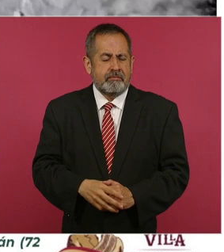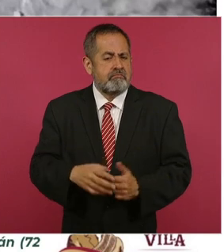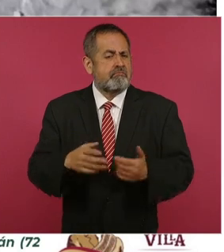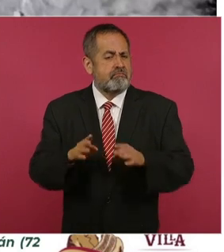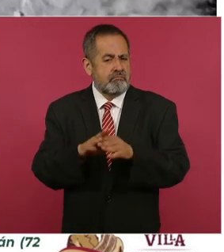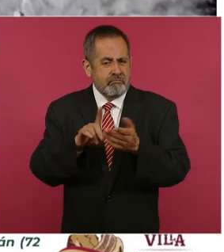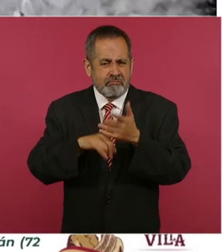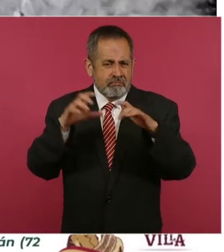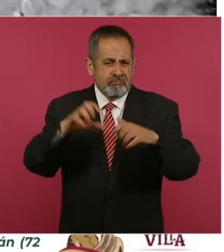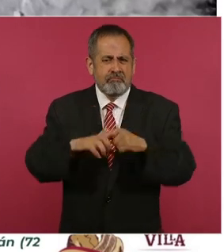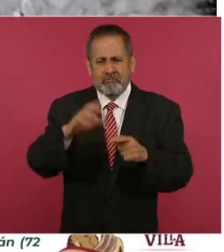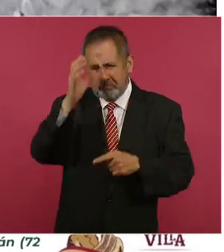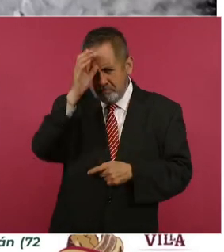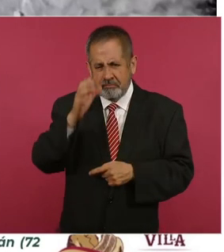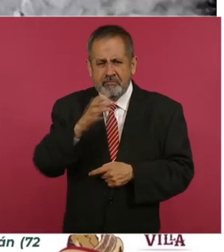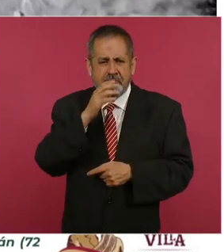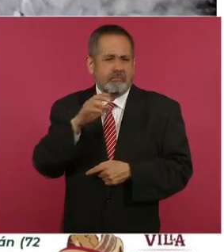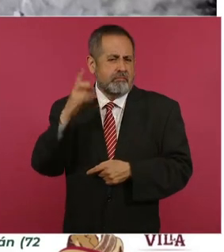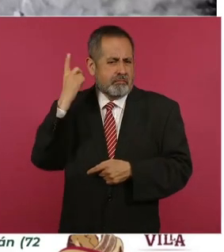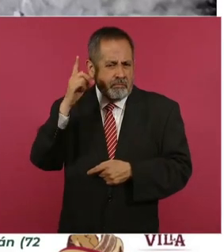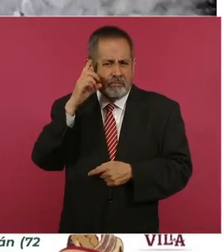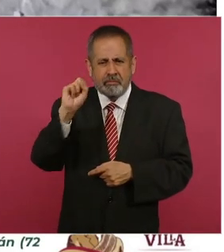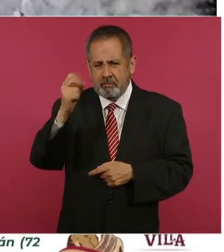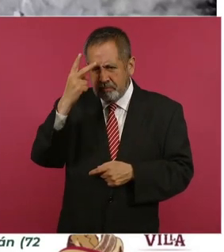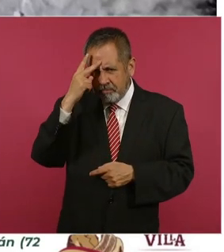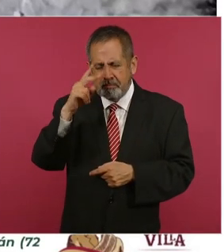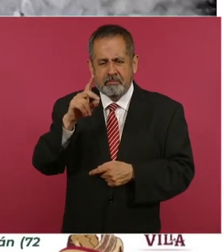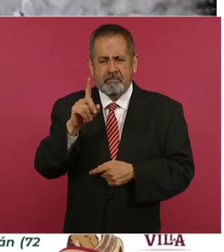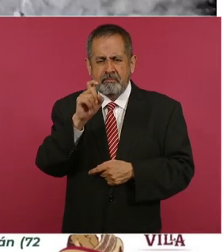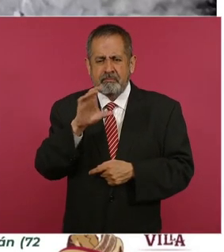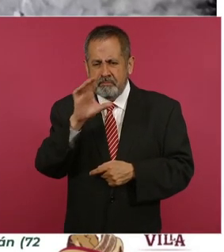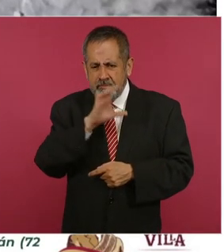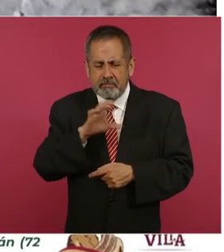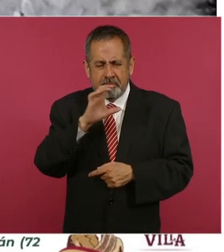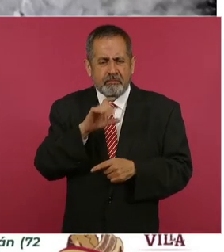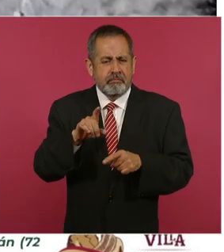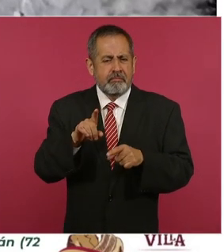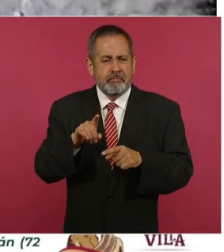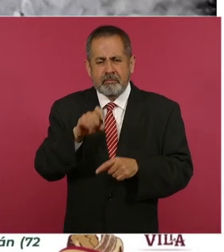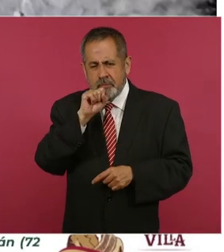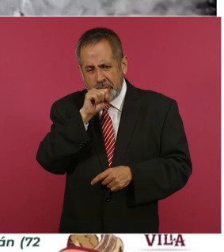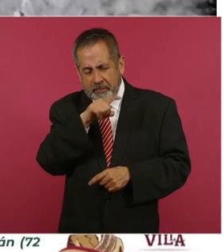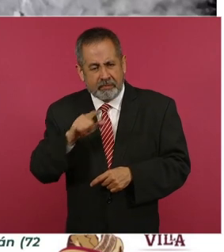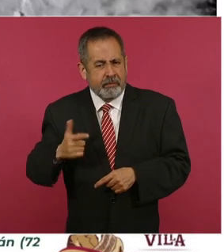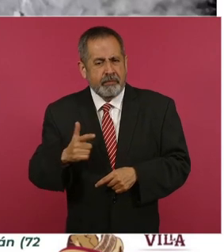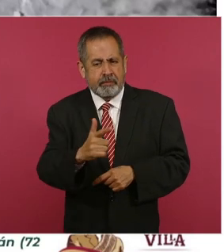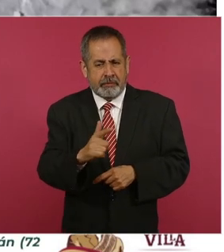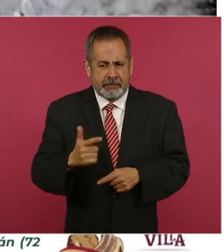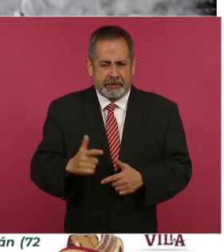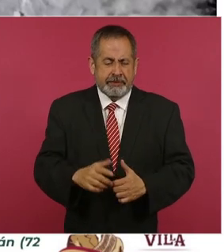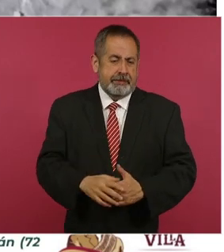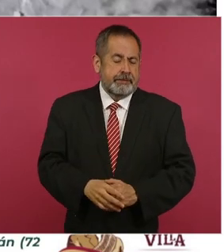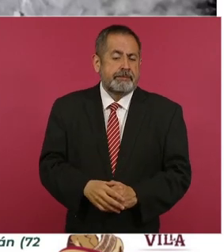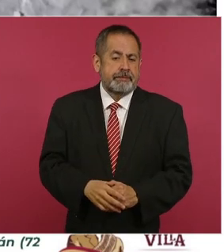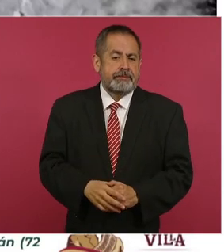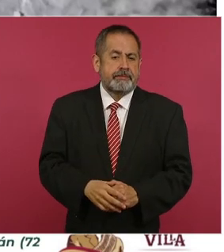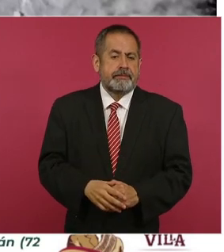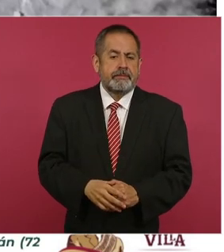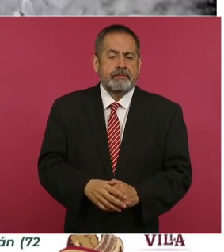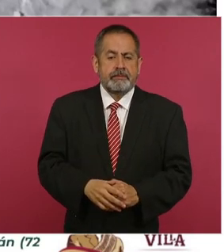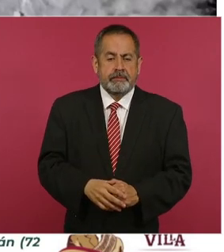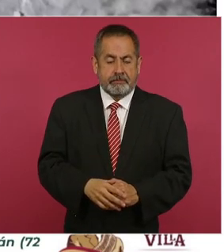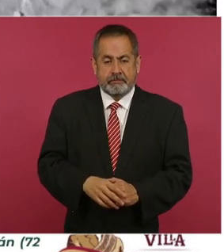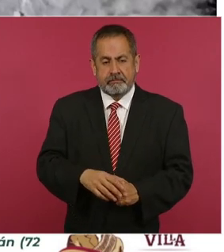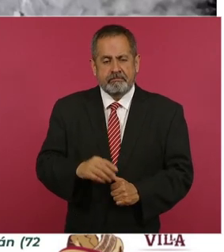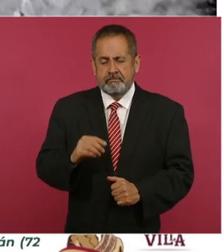en Coahuila, Durango, San Luis Potosí, Aguascalientes y Guanajuato. Se realizaron a lo largo de